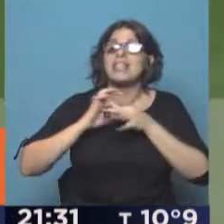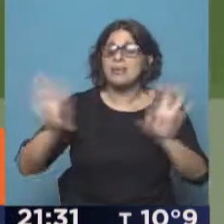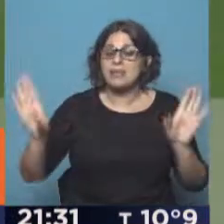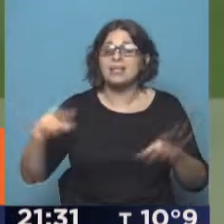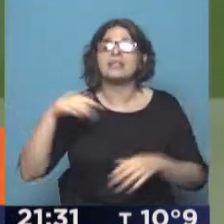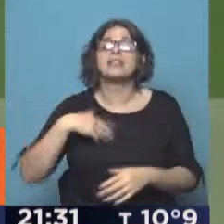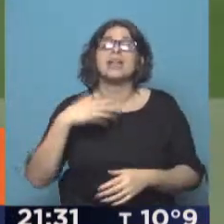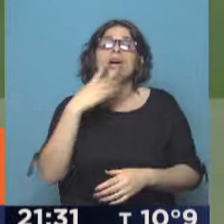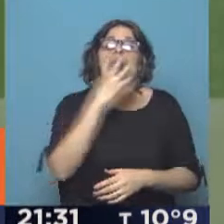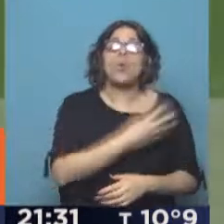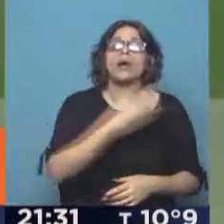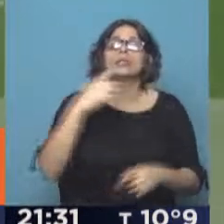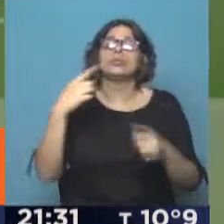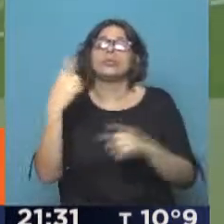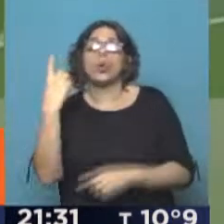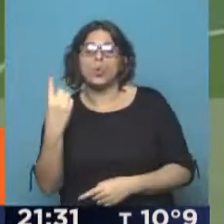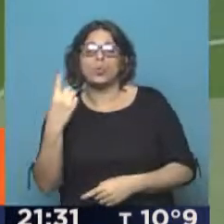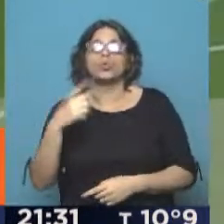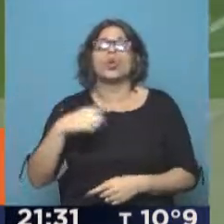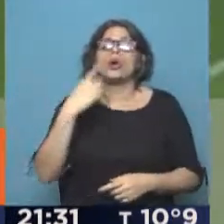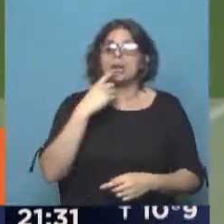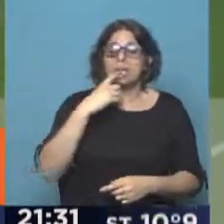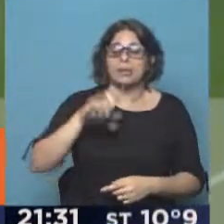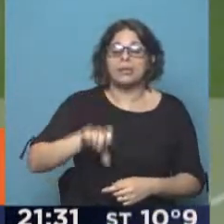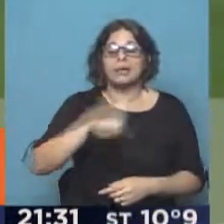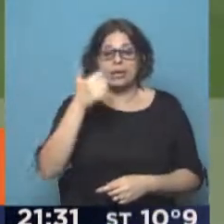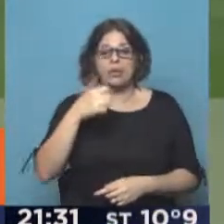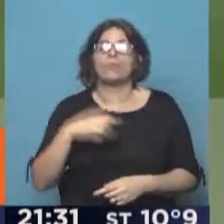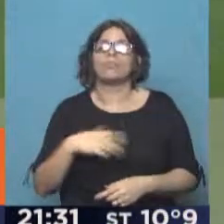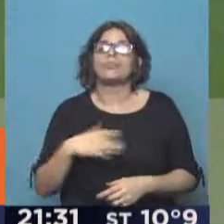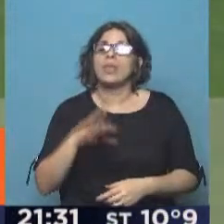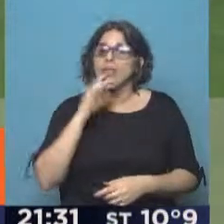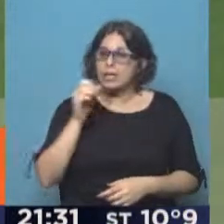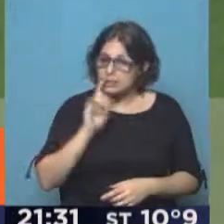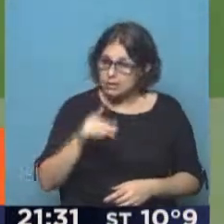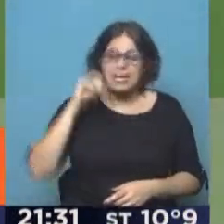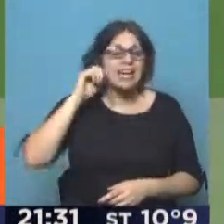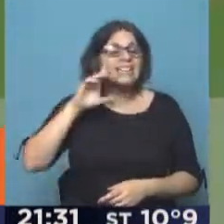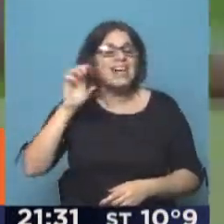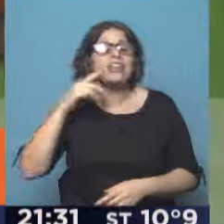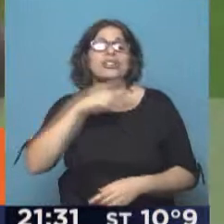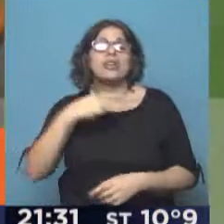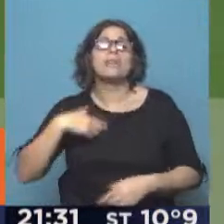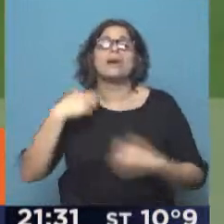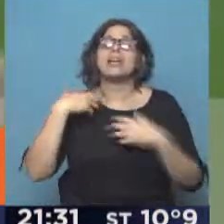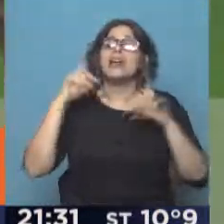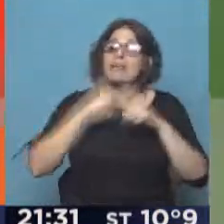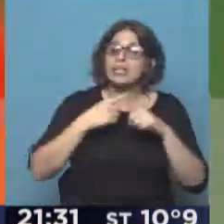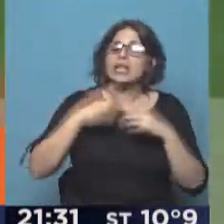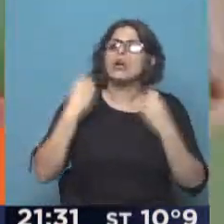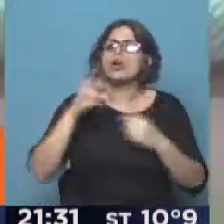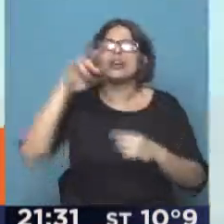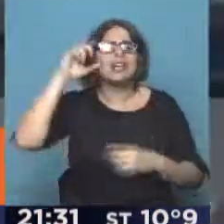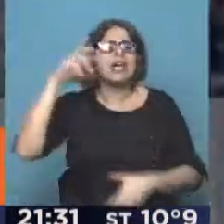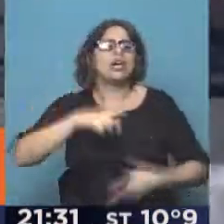goleada 4-1. Y los de Gallardo no solo festejaron la semana con la Recopa, sino, Marta, mirá